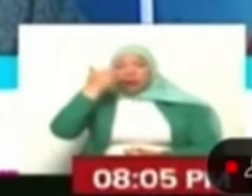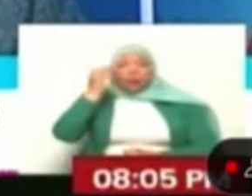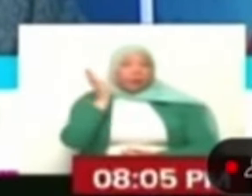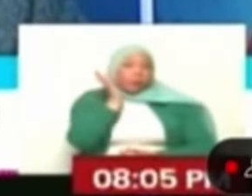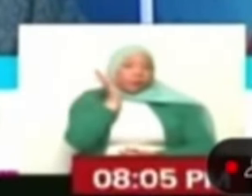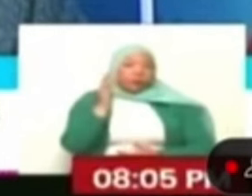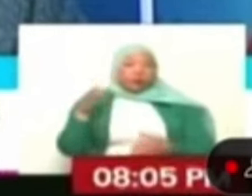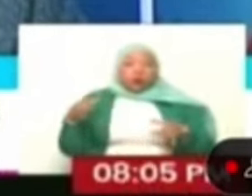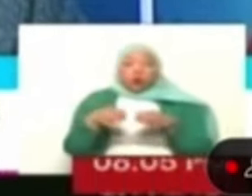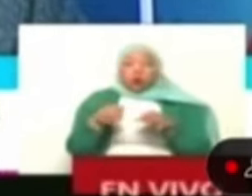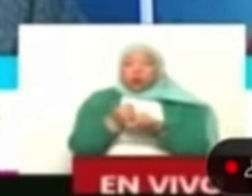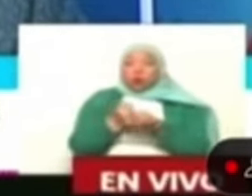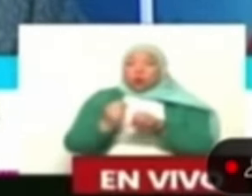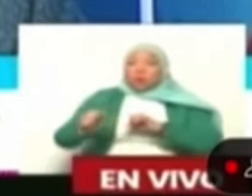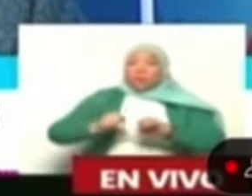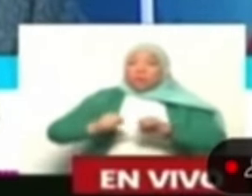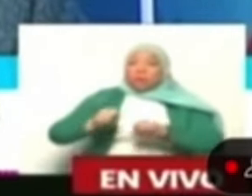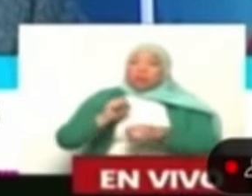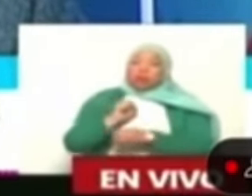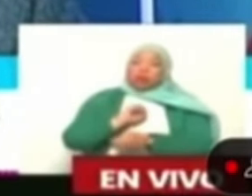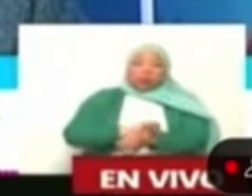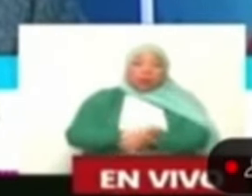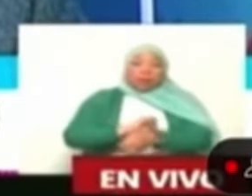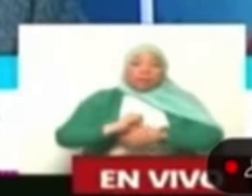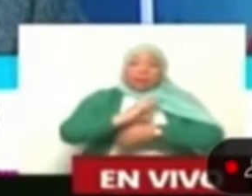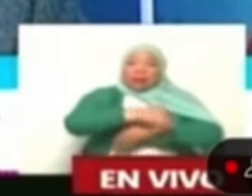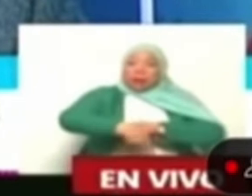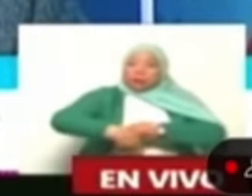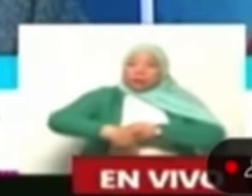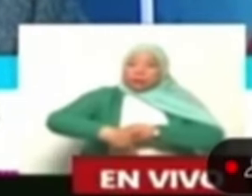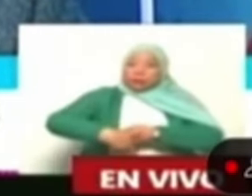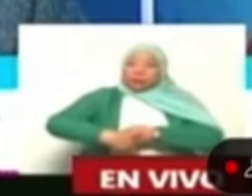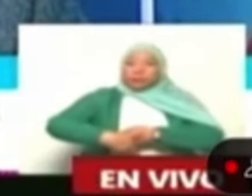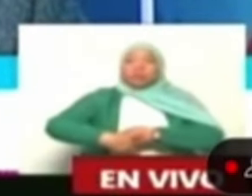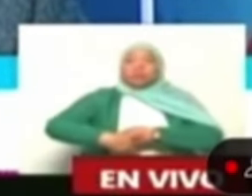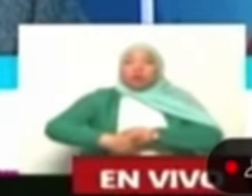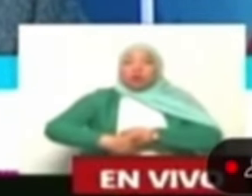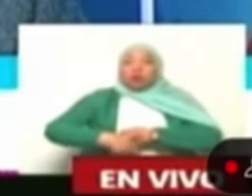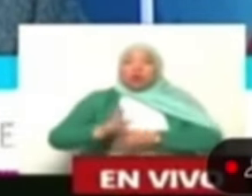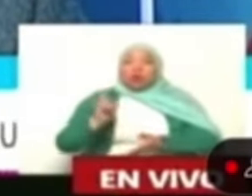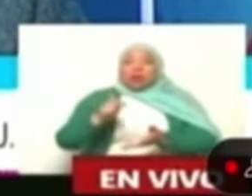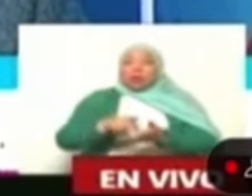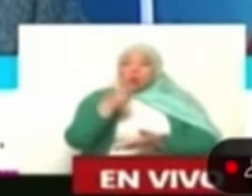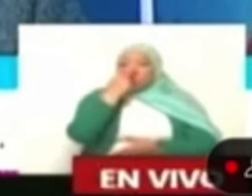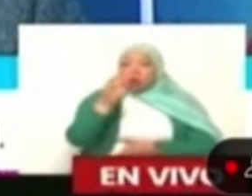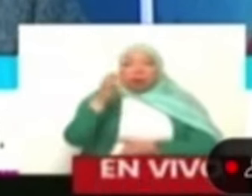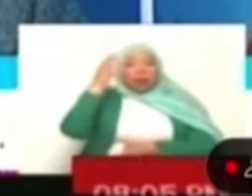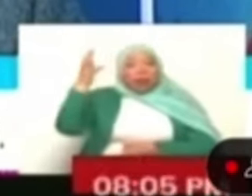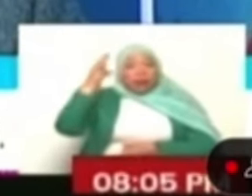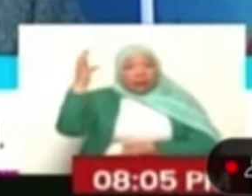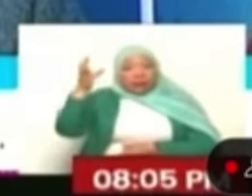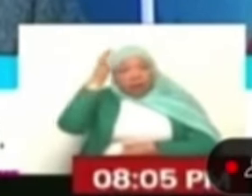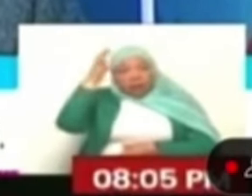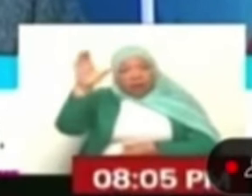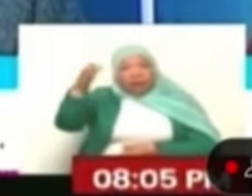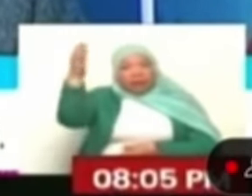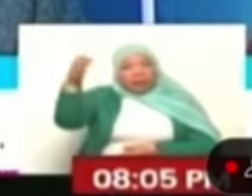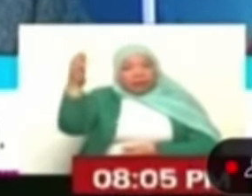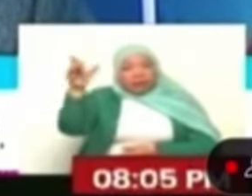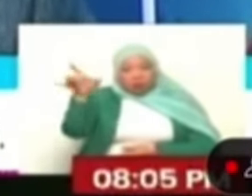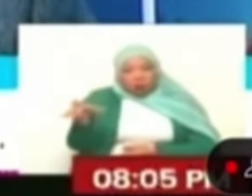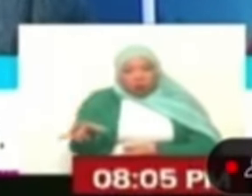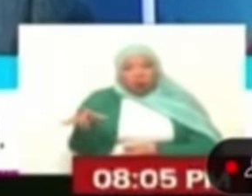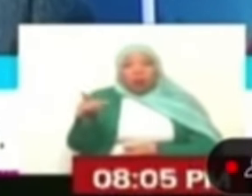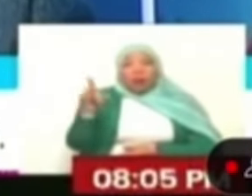la reunión de movimientos sociales del ALBA. Y luego en la cumbre del ALBA nos visitó el presidente Lucho Arce. Y yo